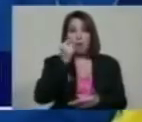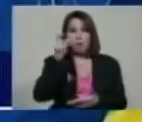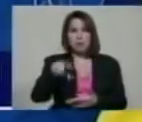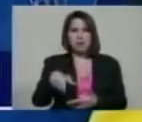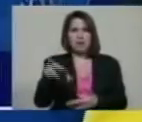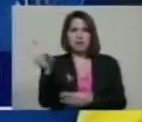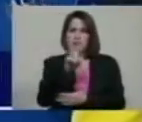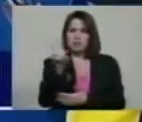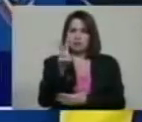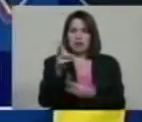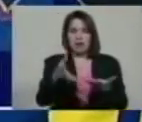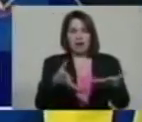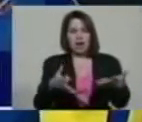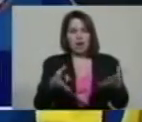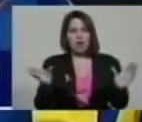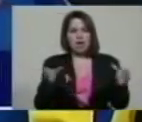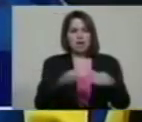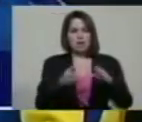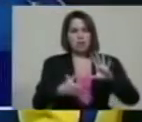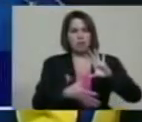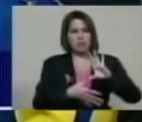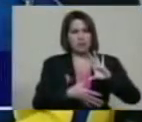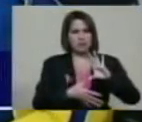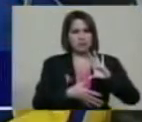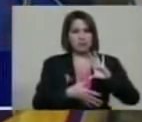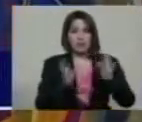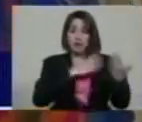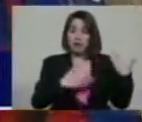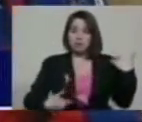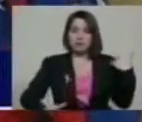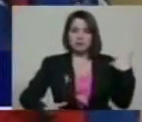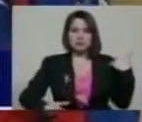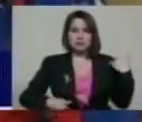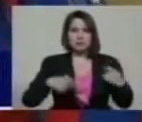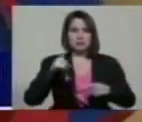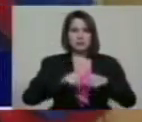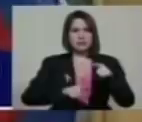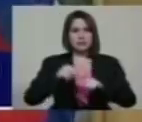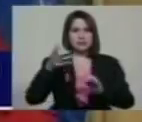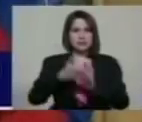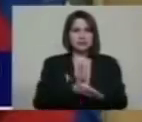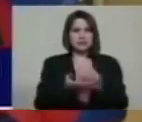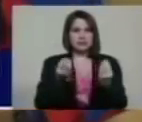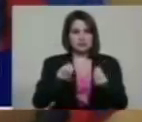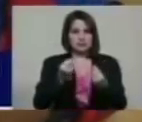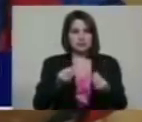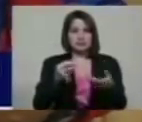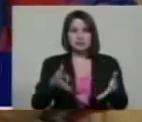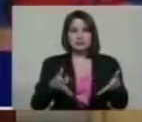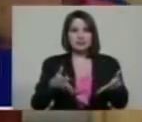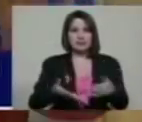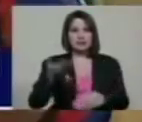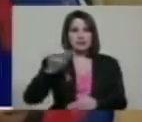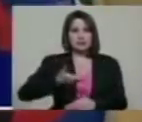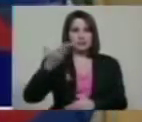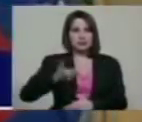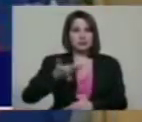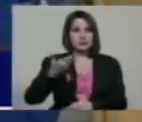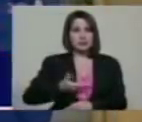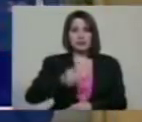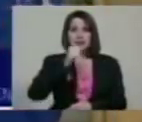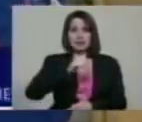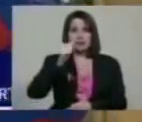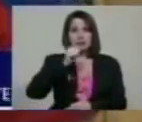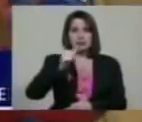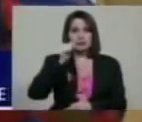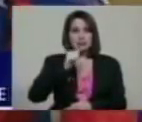equipo de América. Presidente, esto es para nosotros un importante logro y nos pone a soñar con lo que viene.